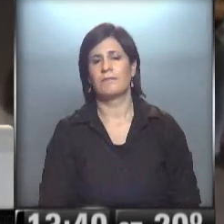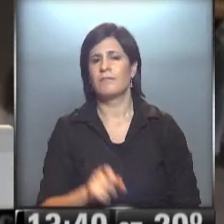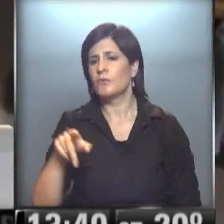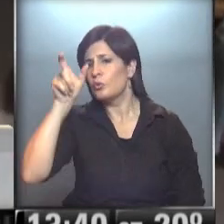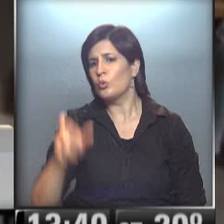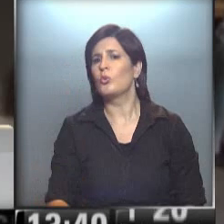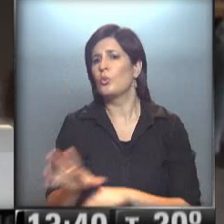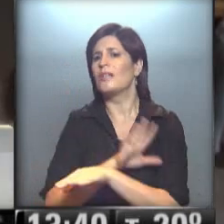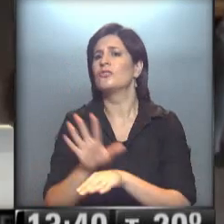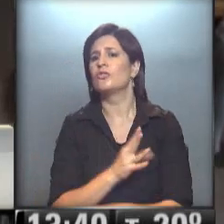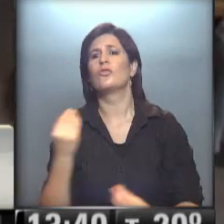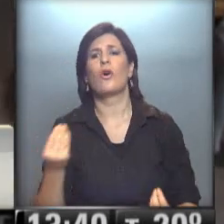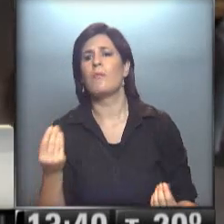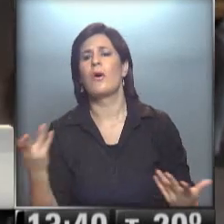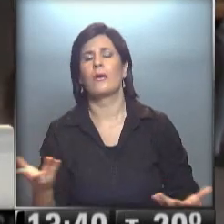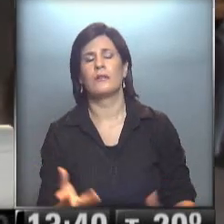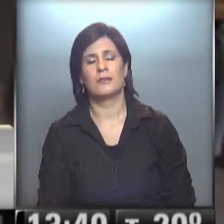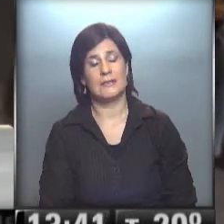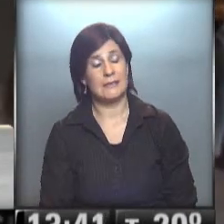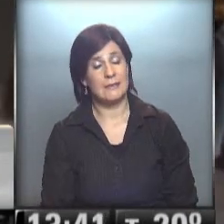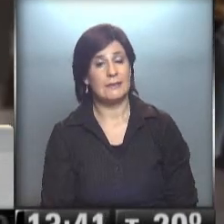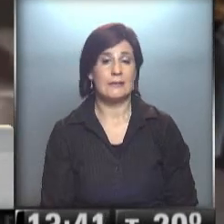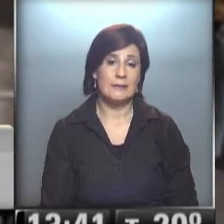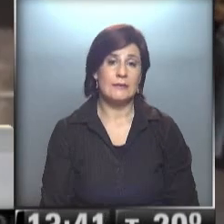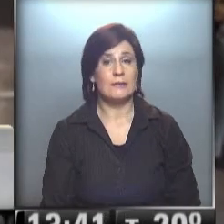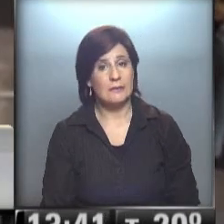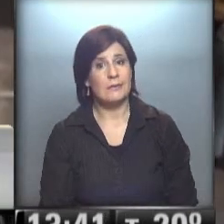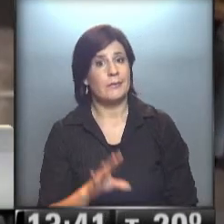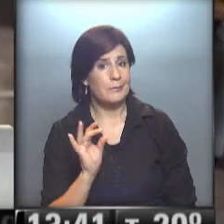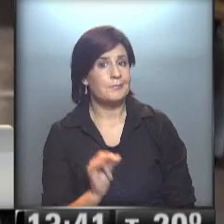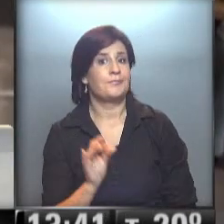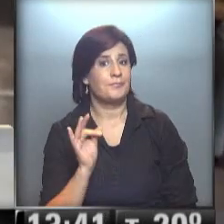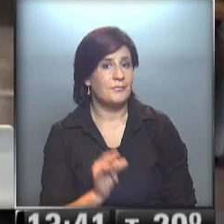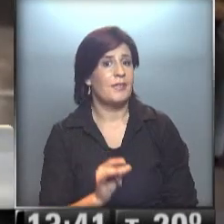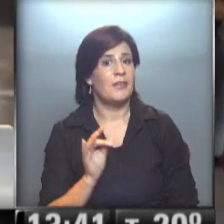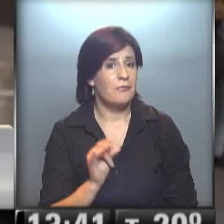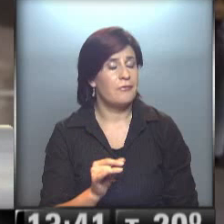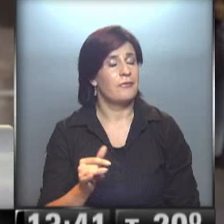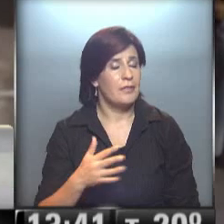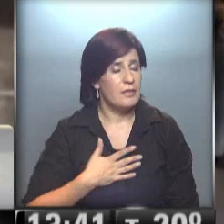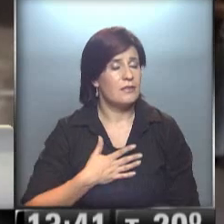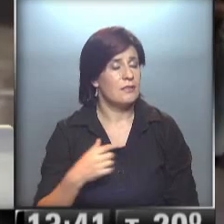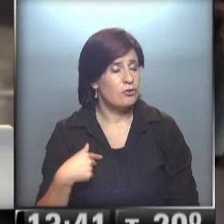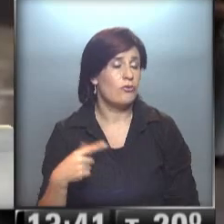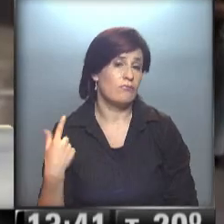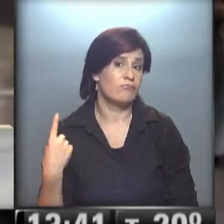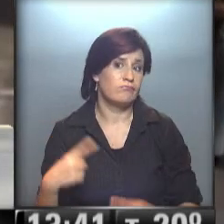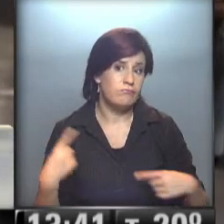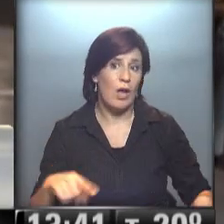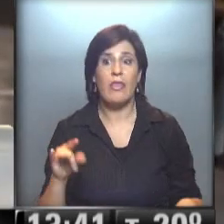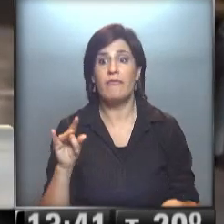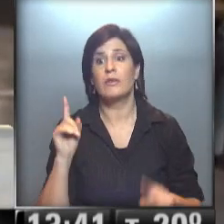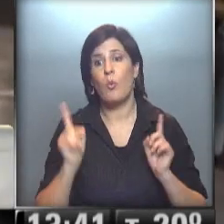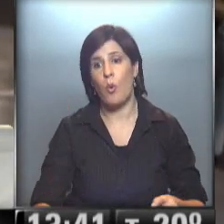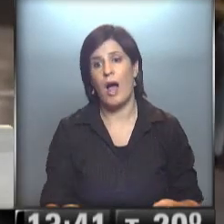toca hacer y fue un gran desafío y lo es eh pero siempre